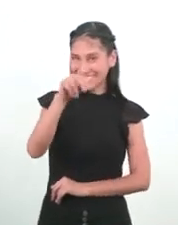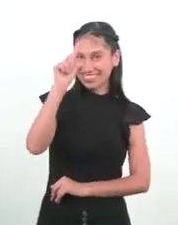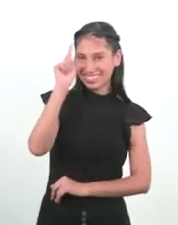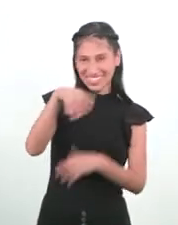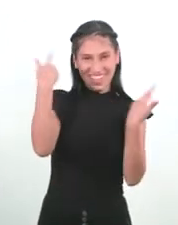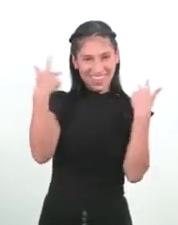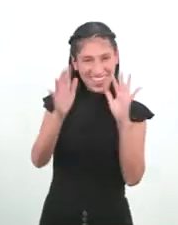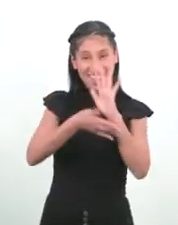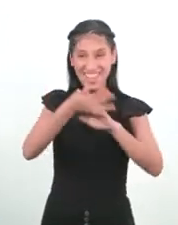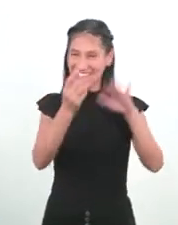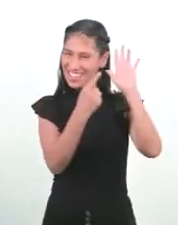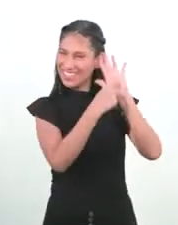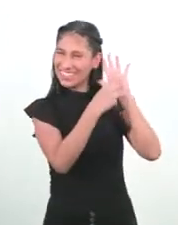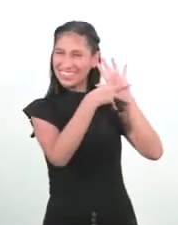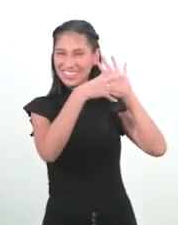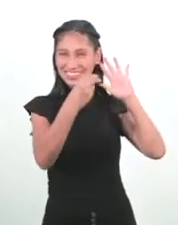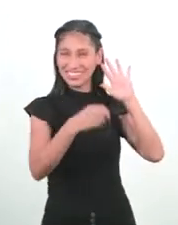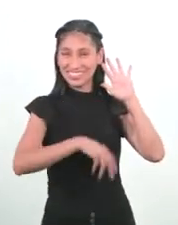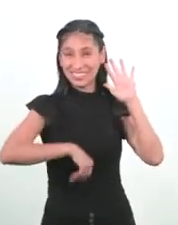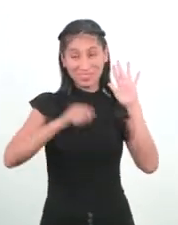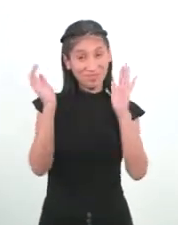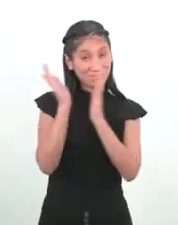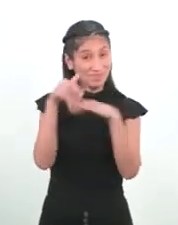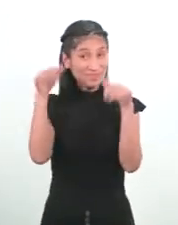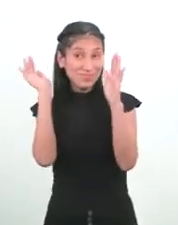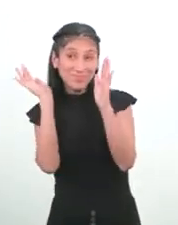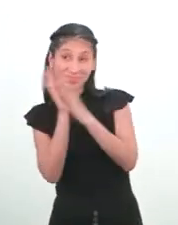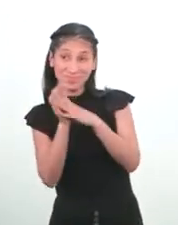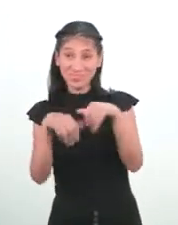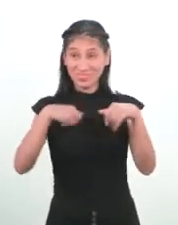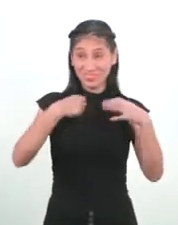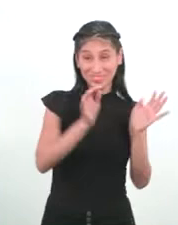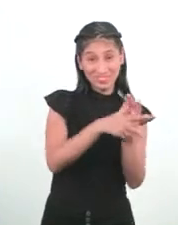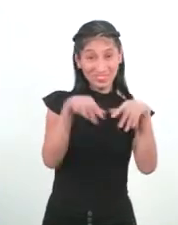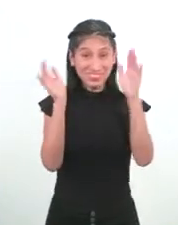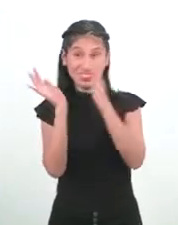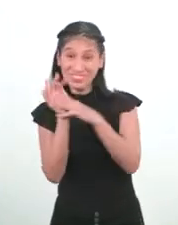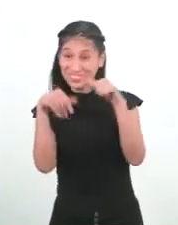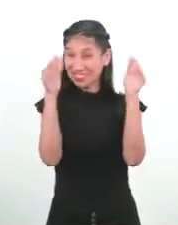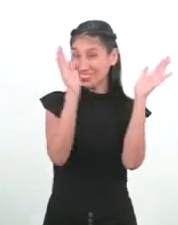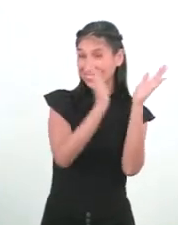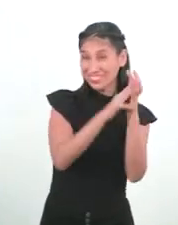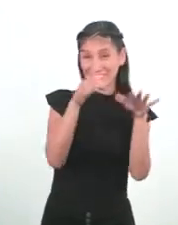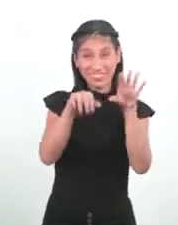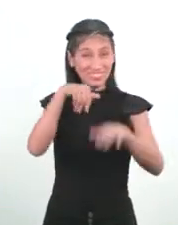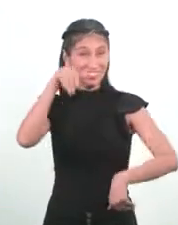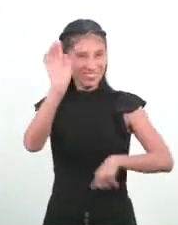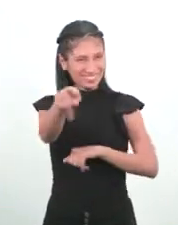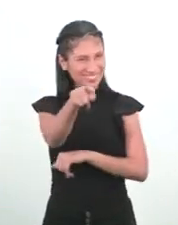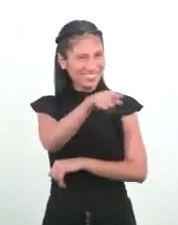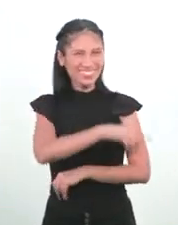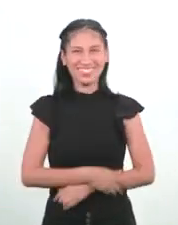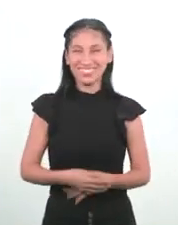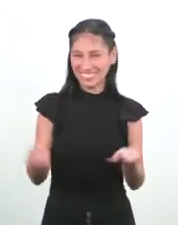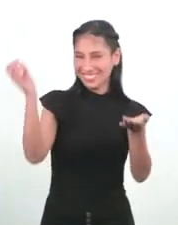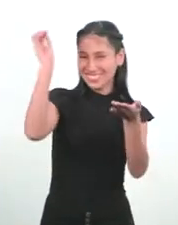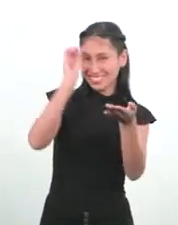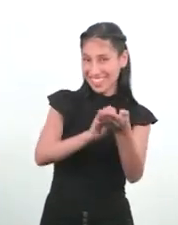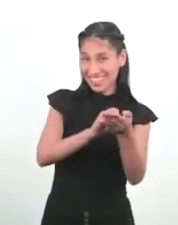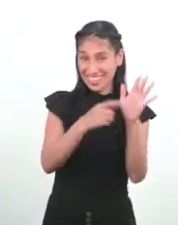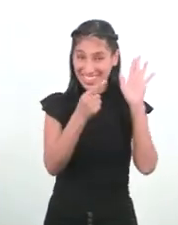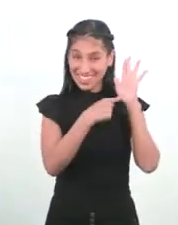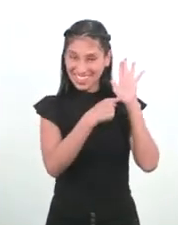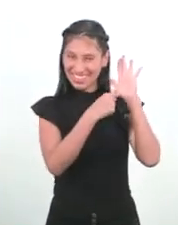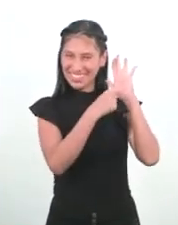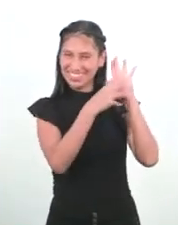2, 1, va. Pum, a, pum, a, pum, a, a. Pum, a, pum, a. A. Una vez más.